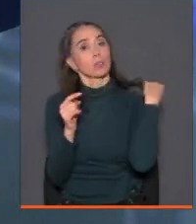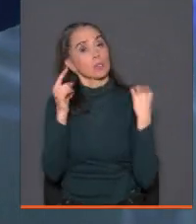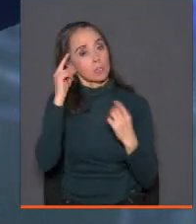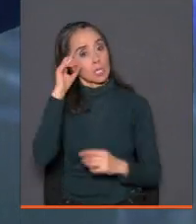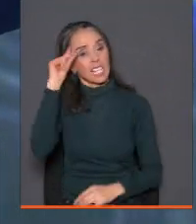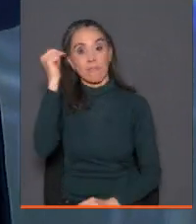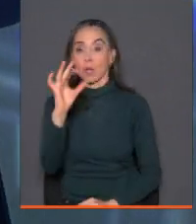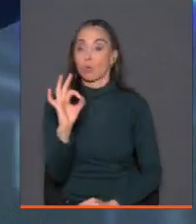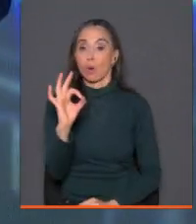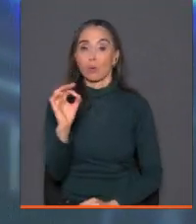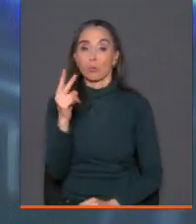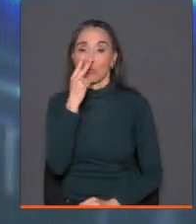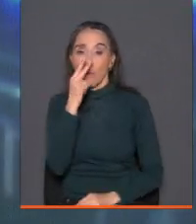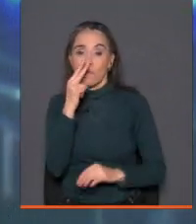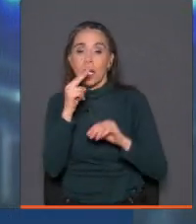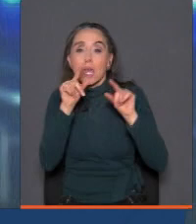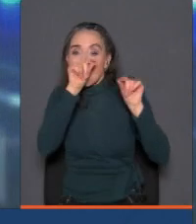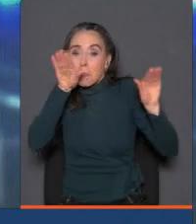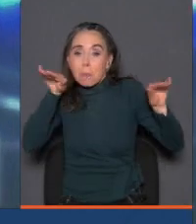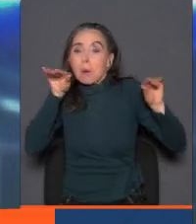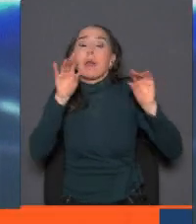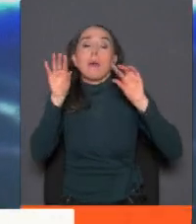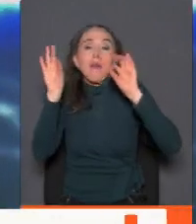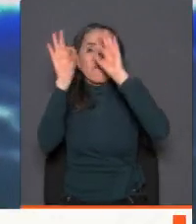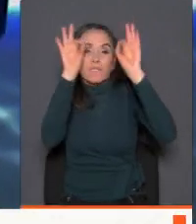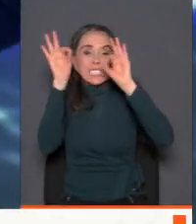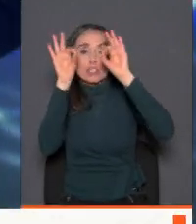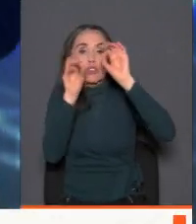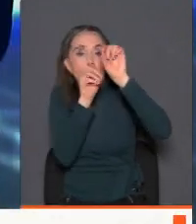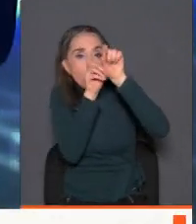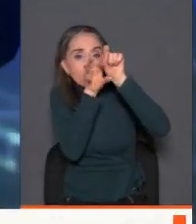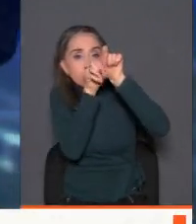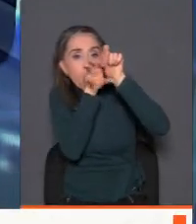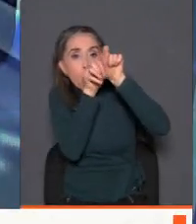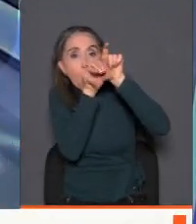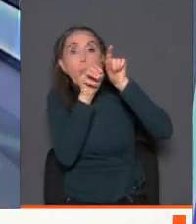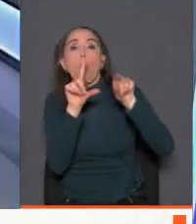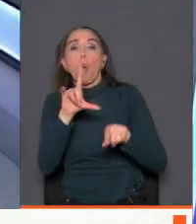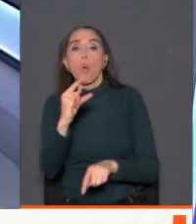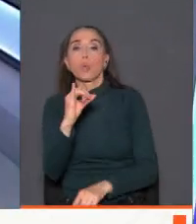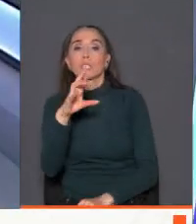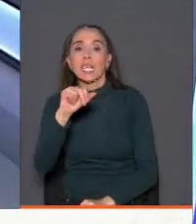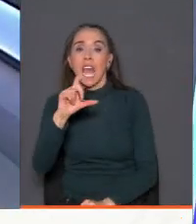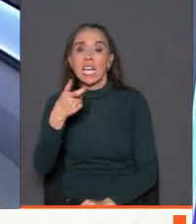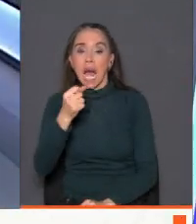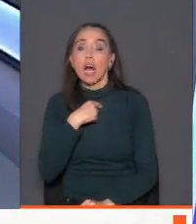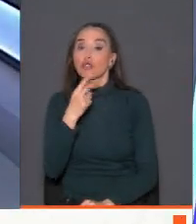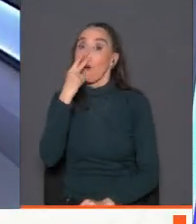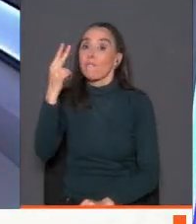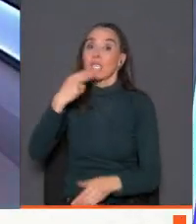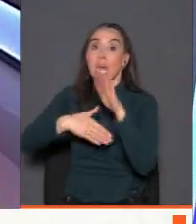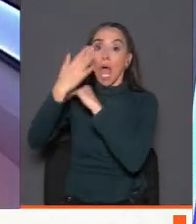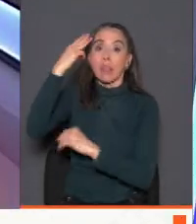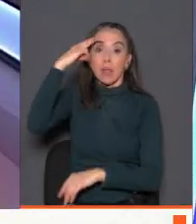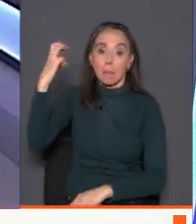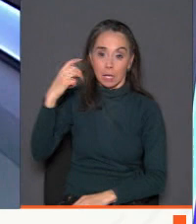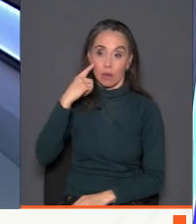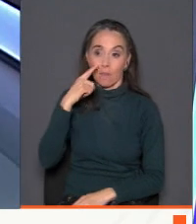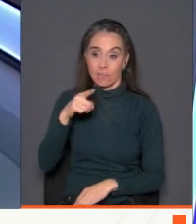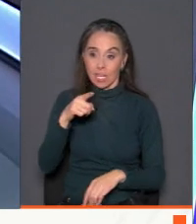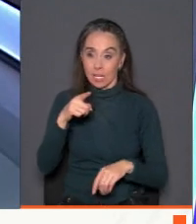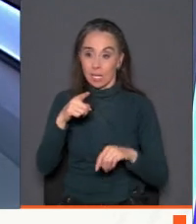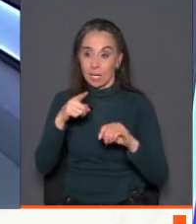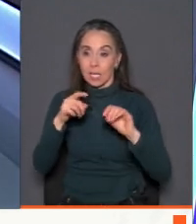visto luciérnagas, Alfonso, alguna vez? ¿Sabes qué? Me tocó una vez ver luciérnagas en México. ¿Por qué? Vamos a revisar cómo se ve nuestro estudio lleno